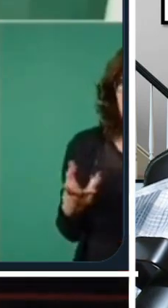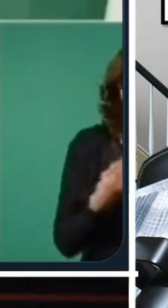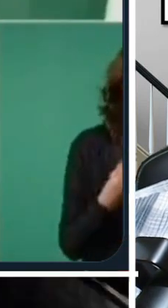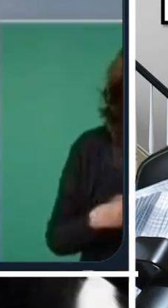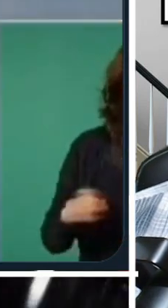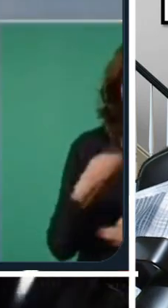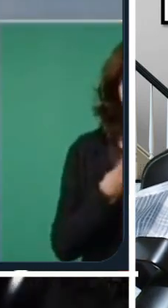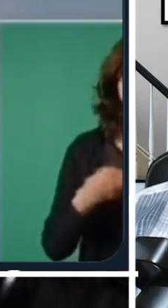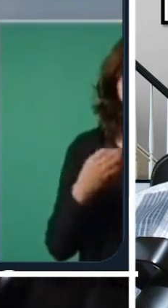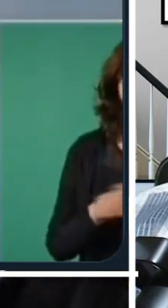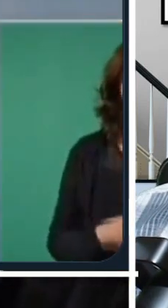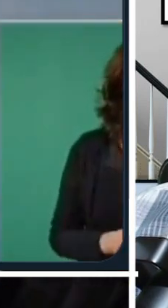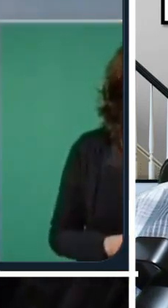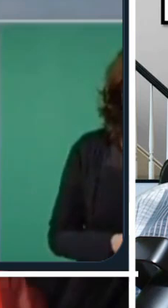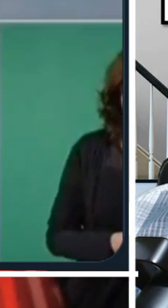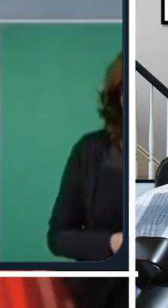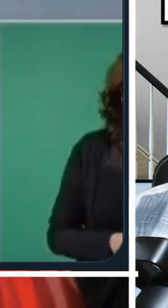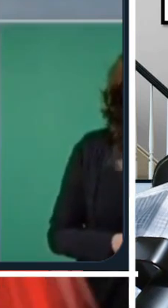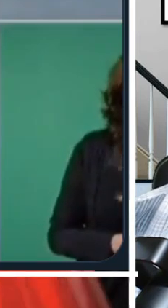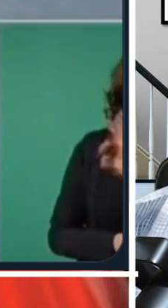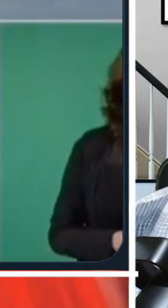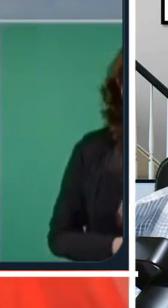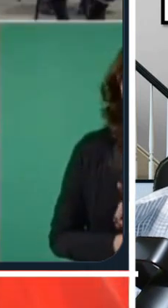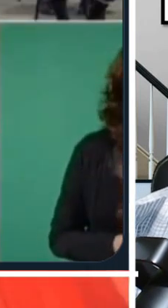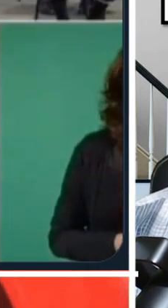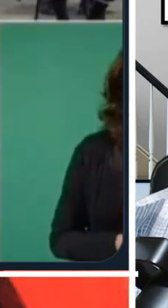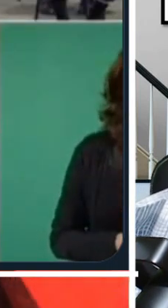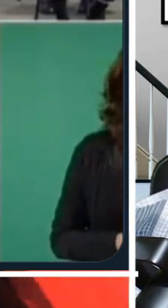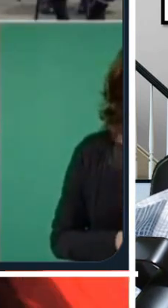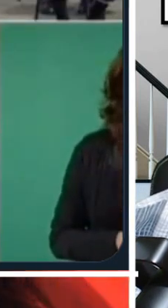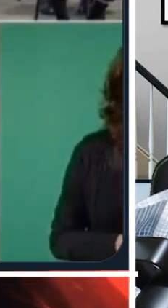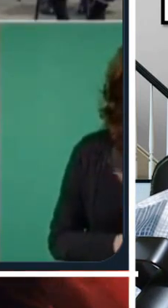Ni siquiera fue el 35, fue el 38%.